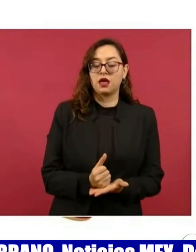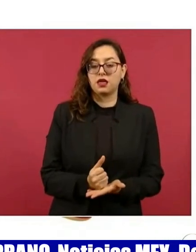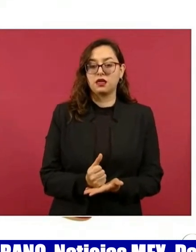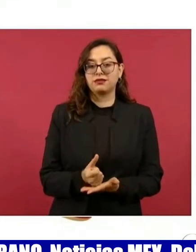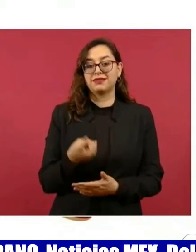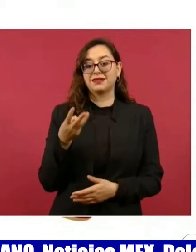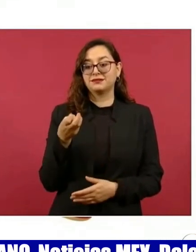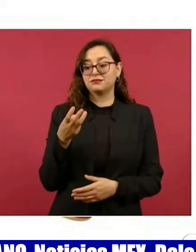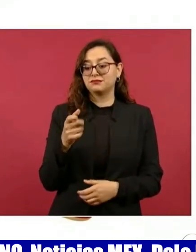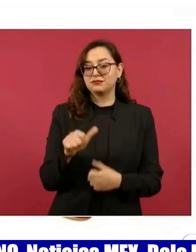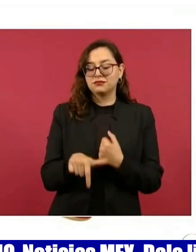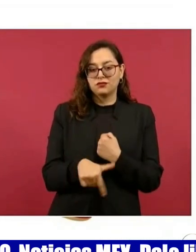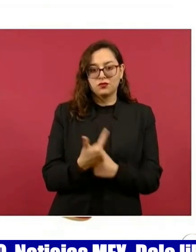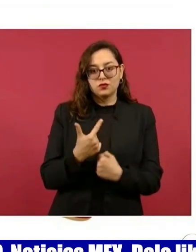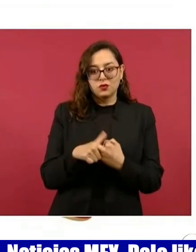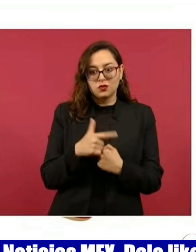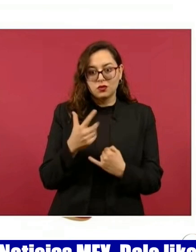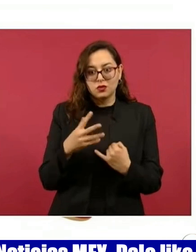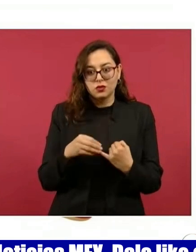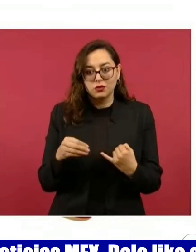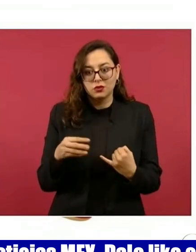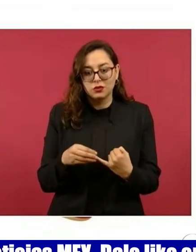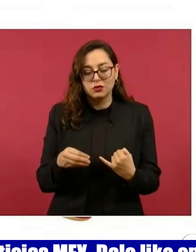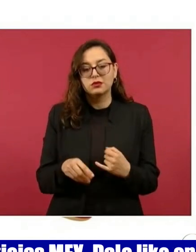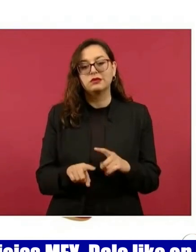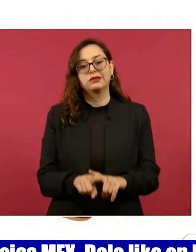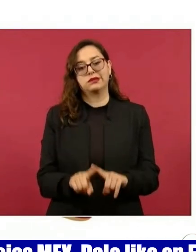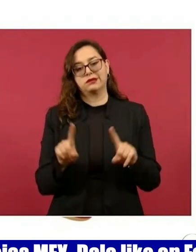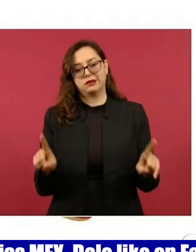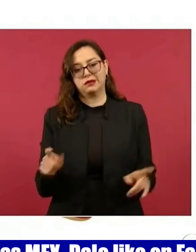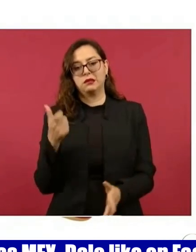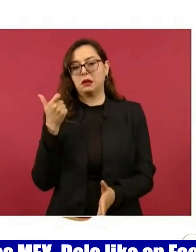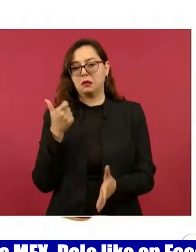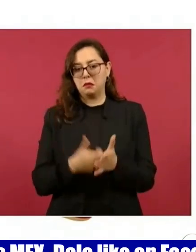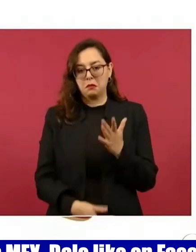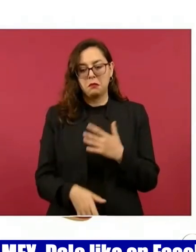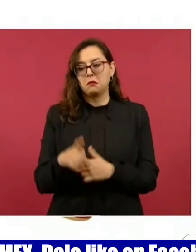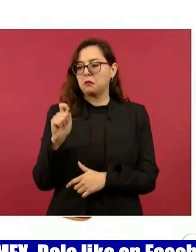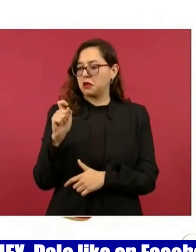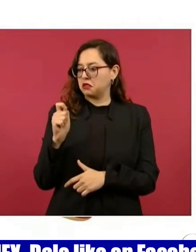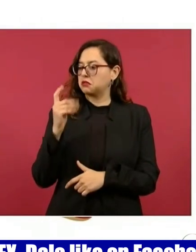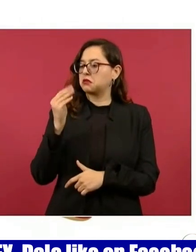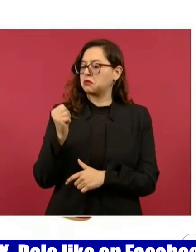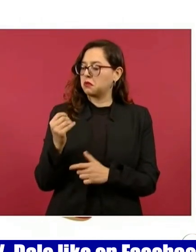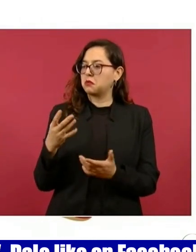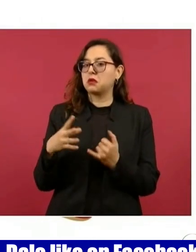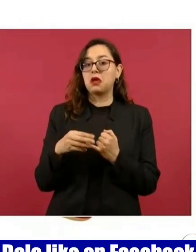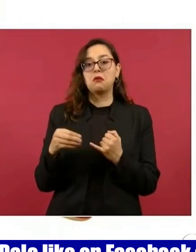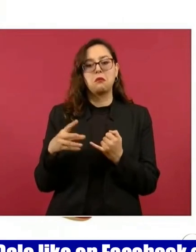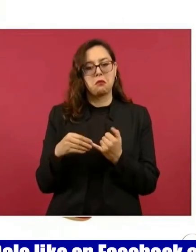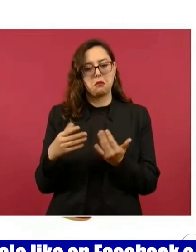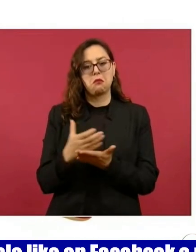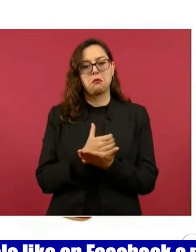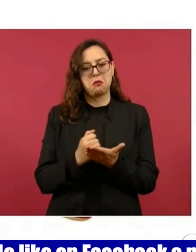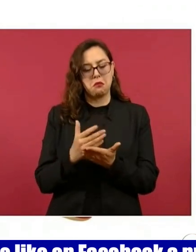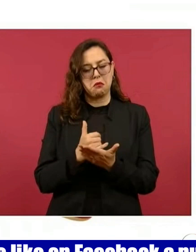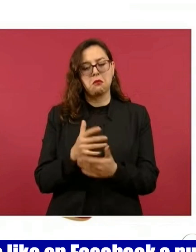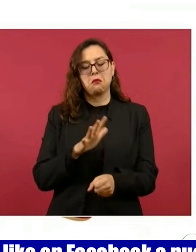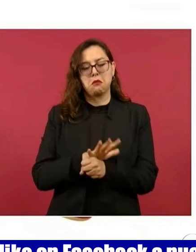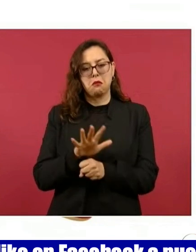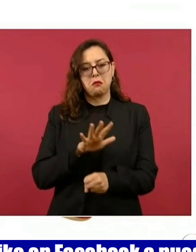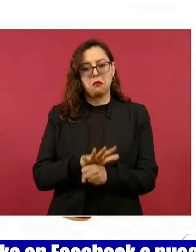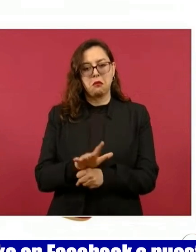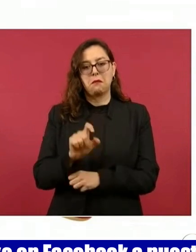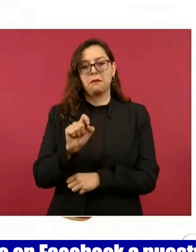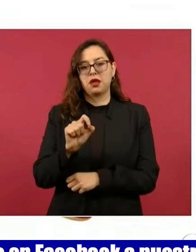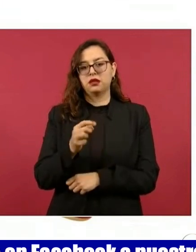centavos. Y el más económico, con un margen de 29 centavos, es de franquicia Pemex. En Tuxtla Gutiérrez, Chiapas, un